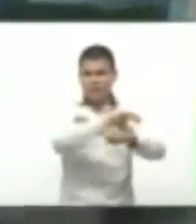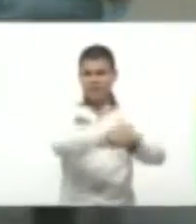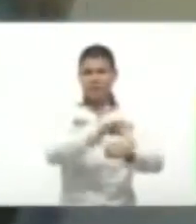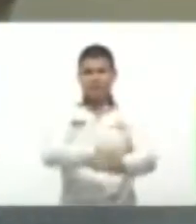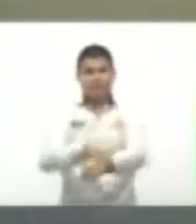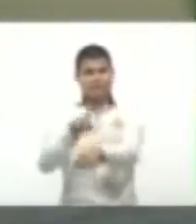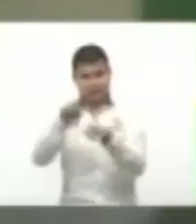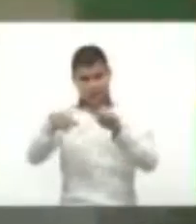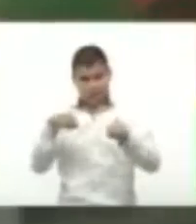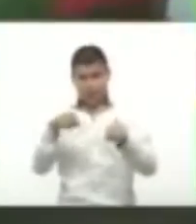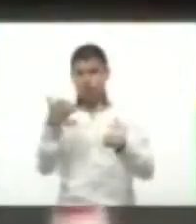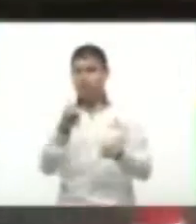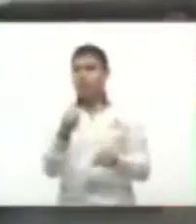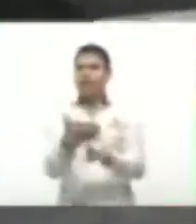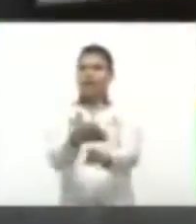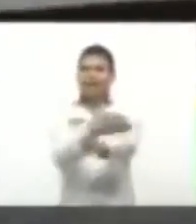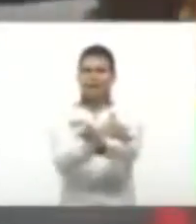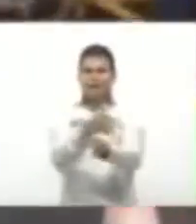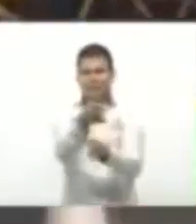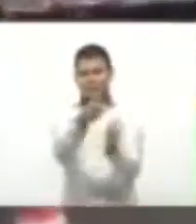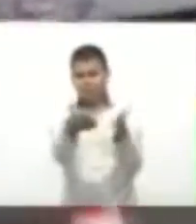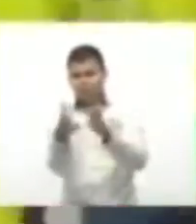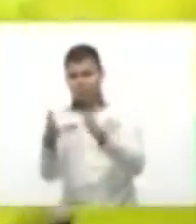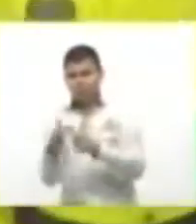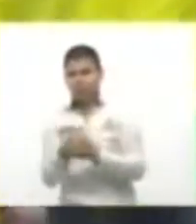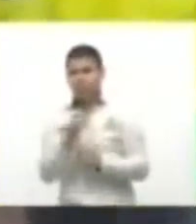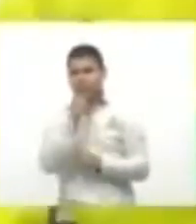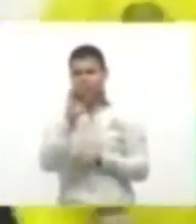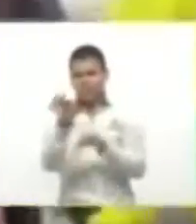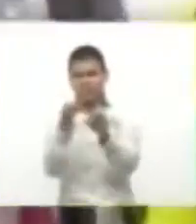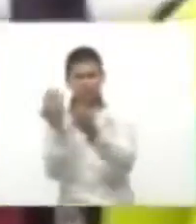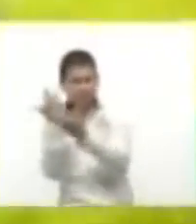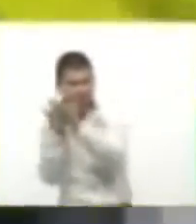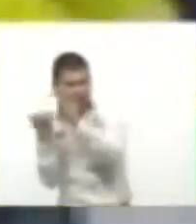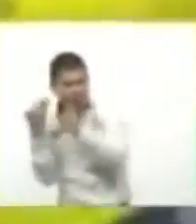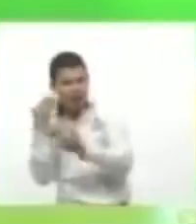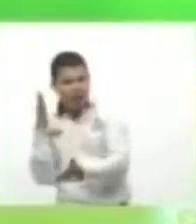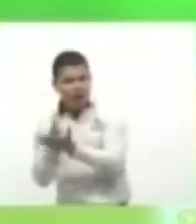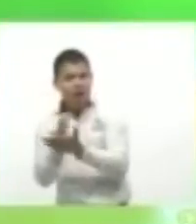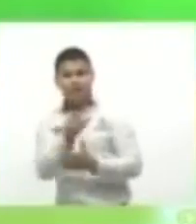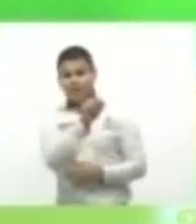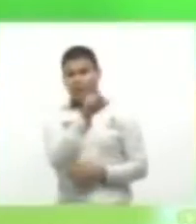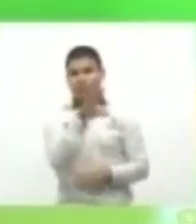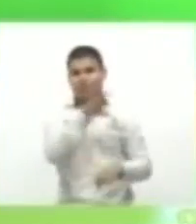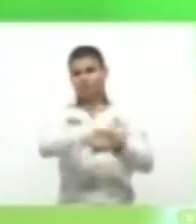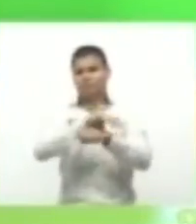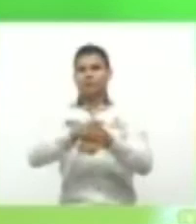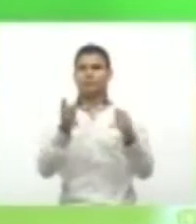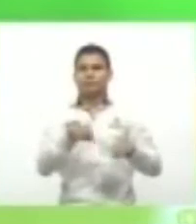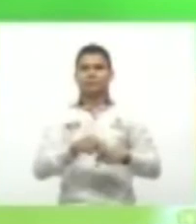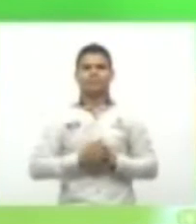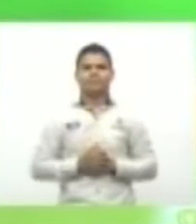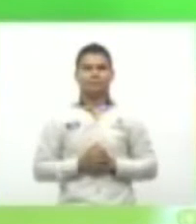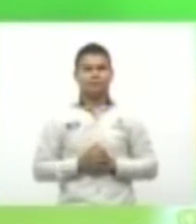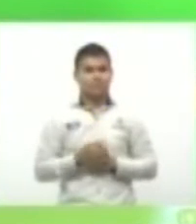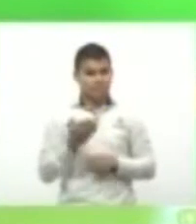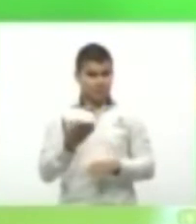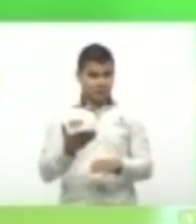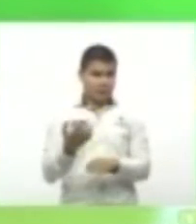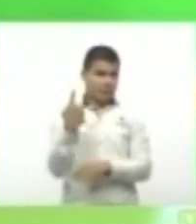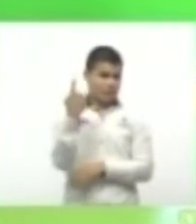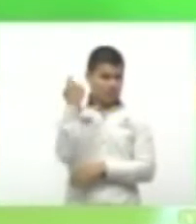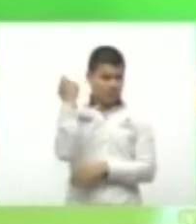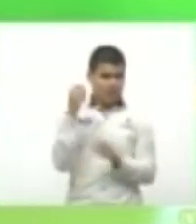varios casos de homicidios, ha permitido el esclarecimiento de 11 de ellos. El motín registrado ayer precisamente al interior